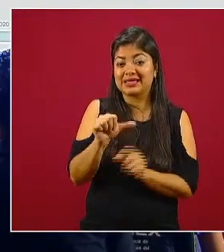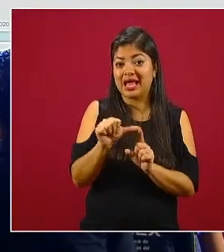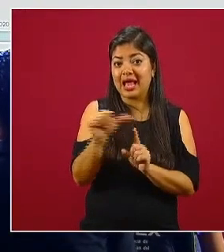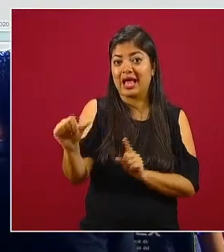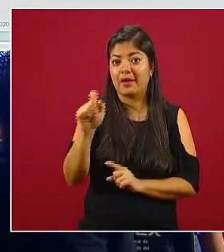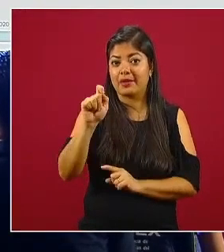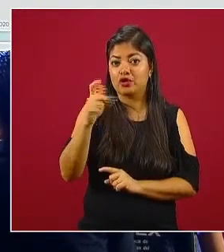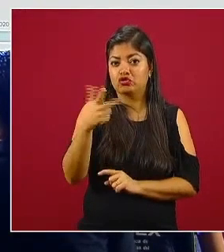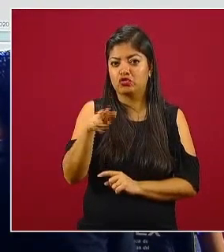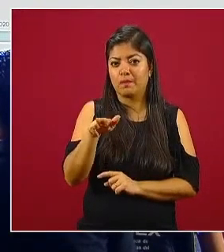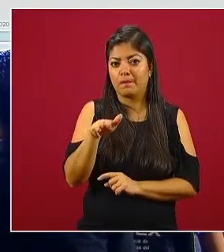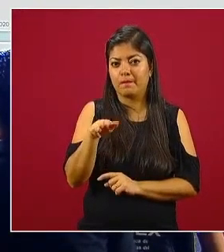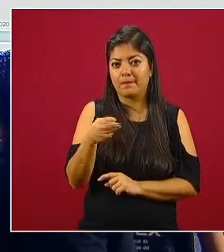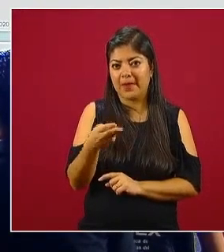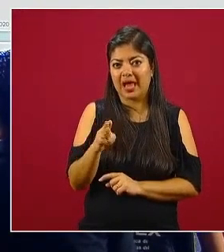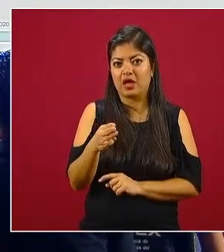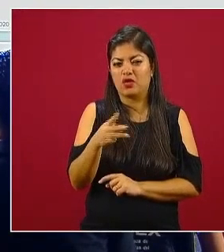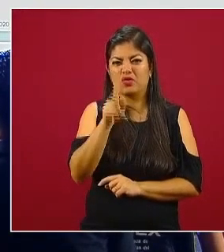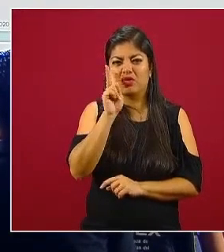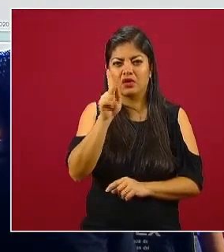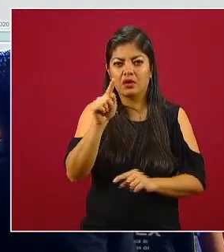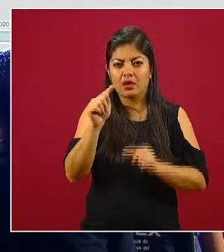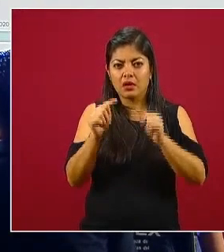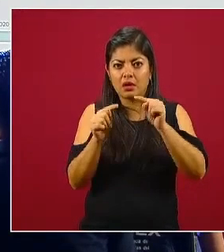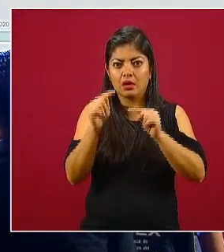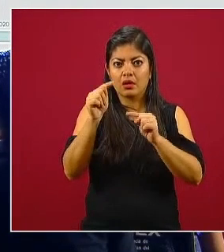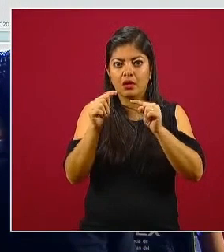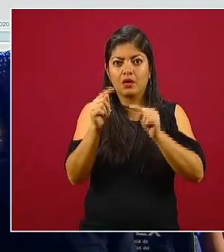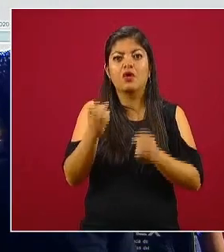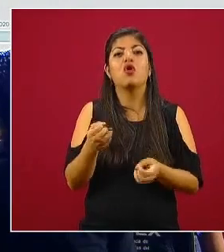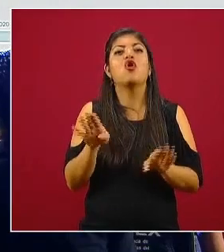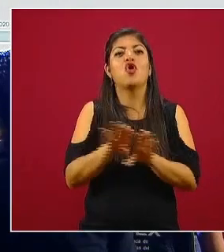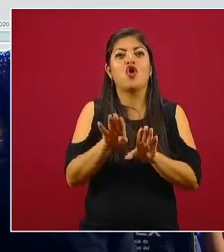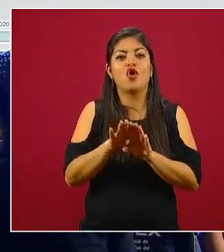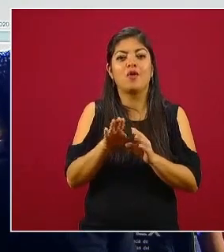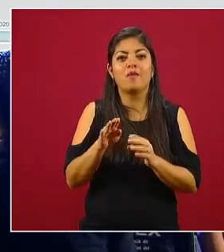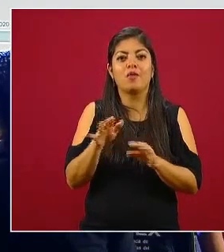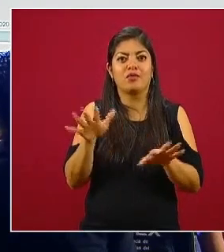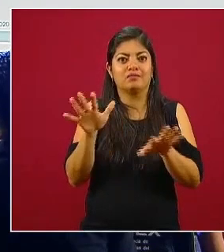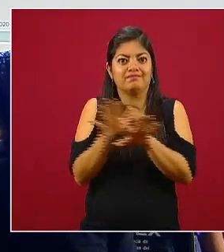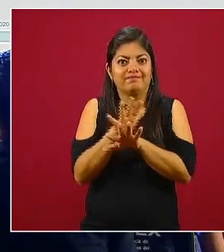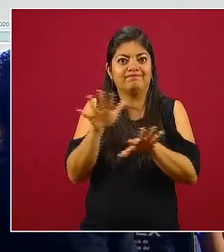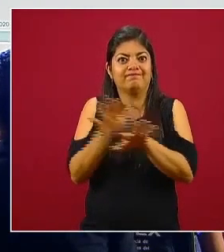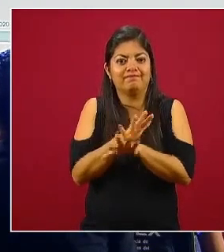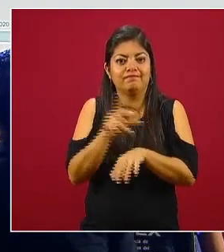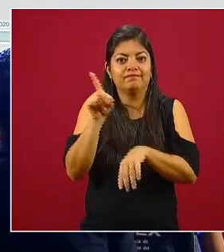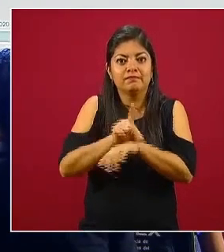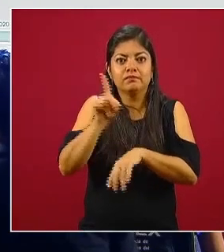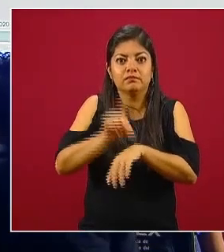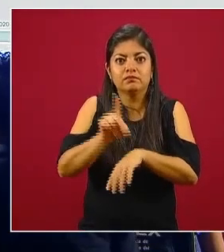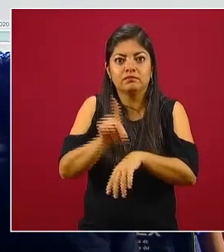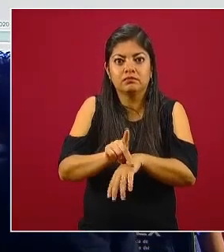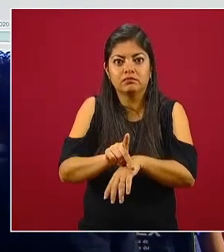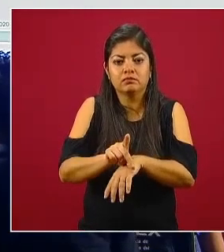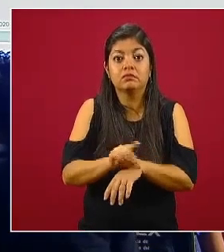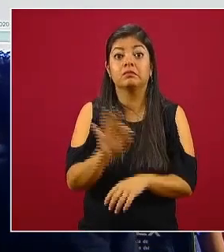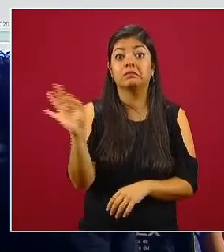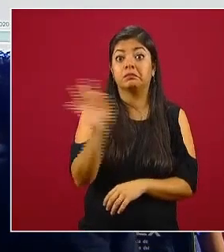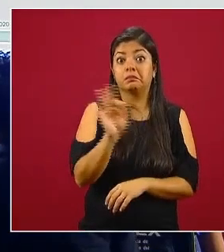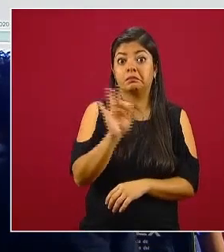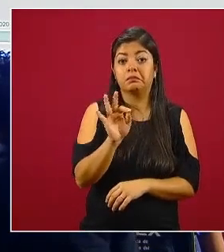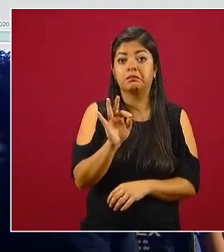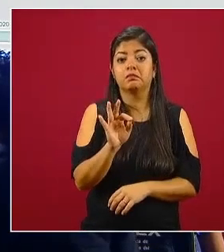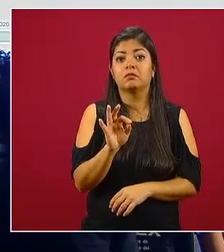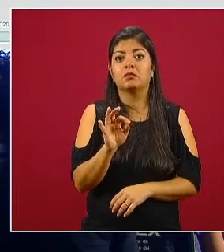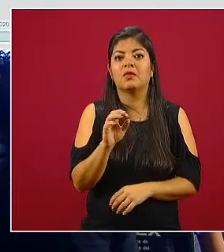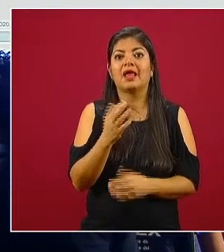Esto lo que nos permite es ir viendo el cambio que ocurre en la incidencia, y el cambio esperado o deseado